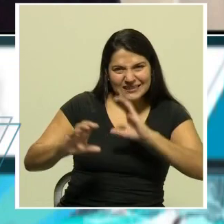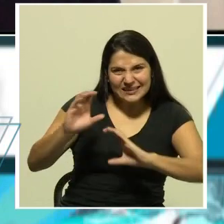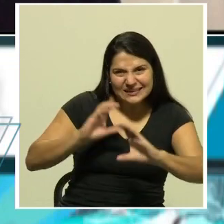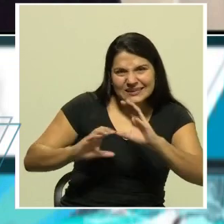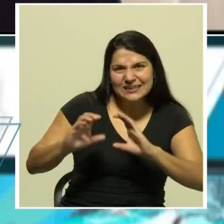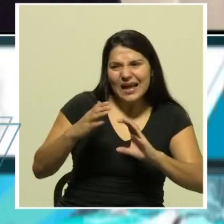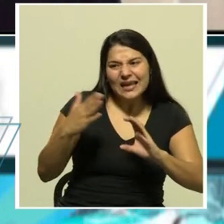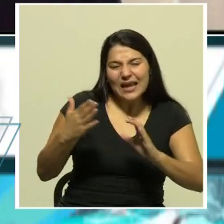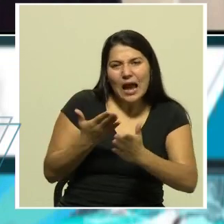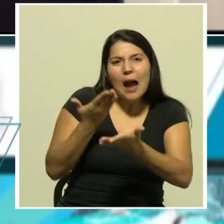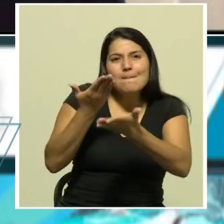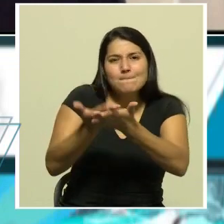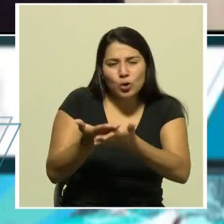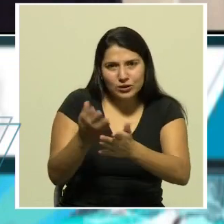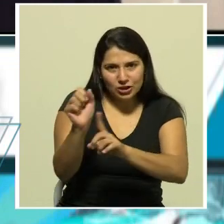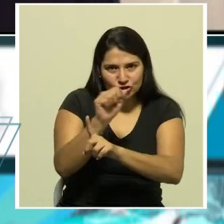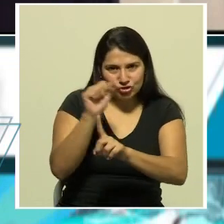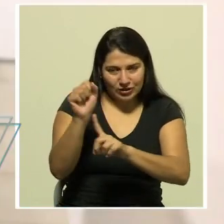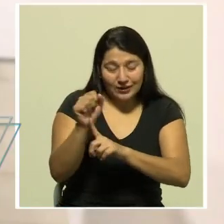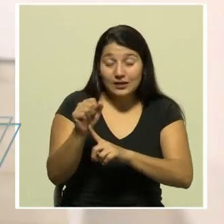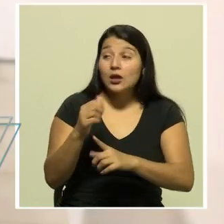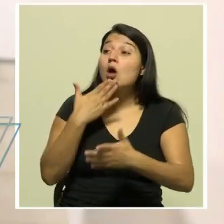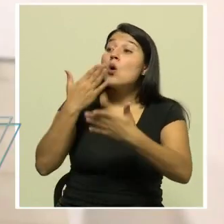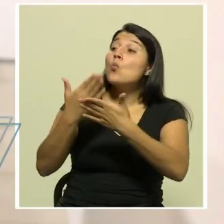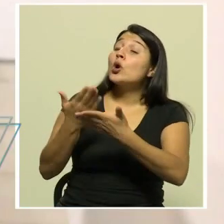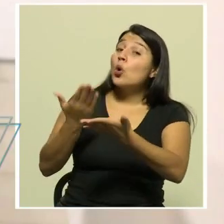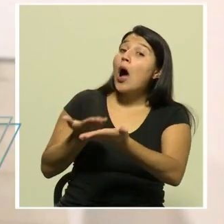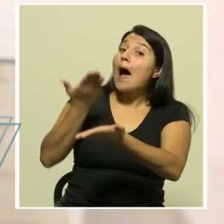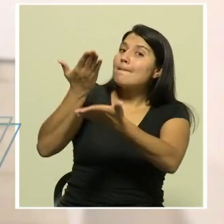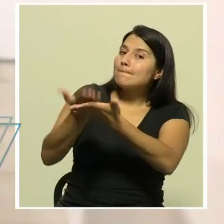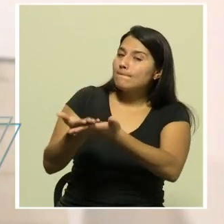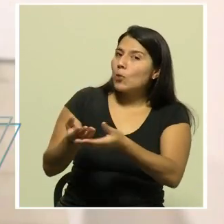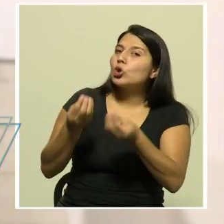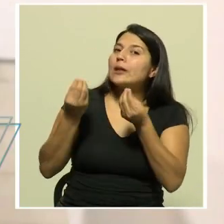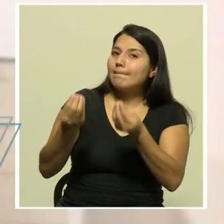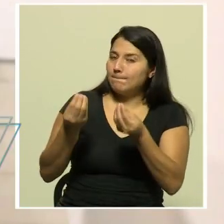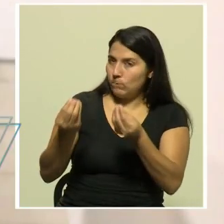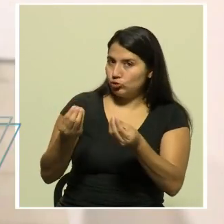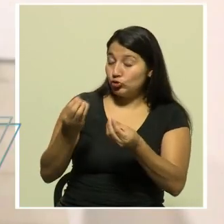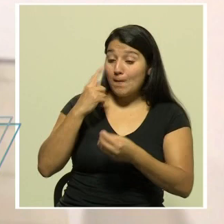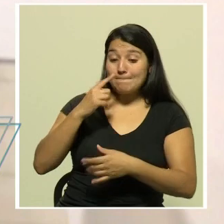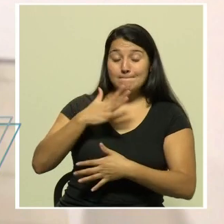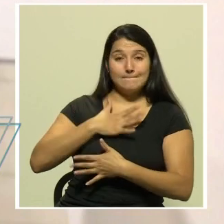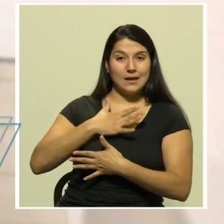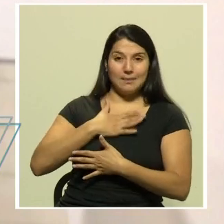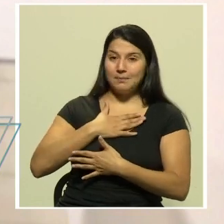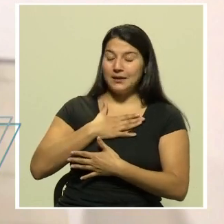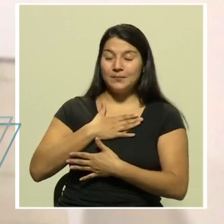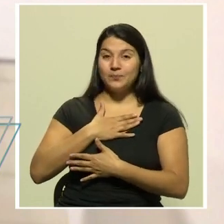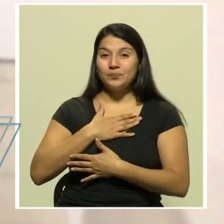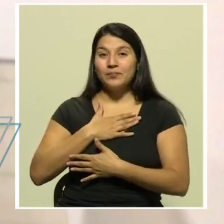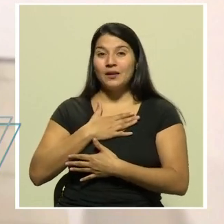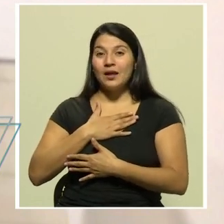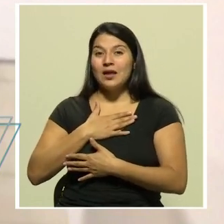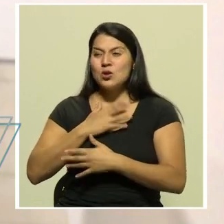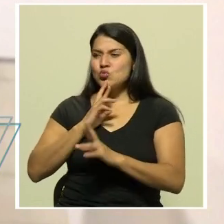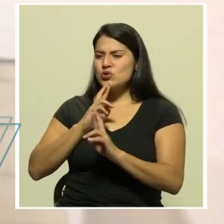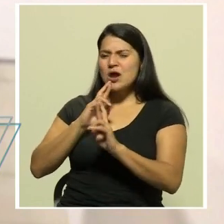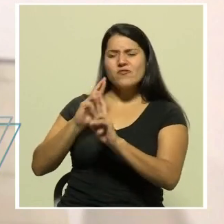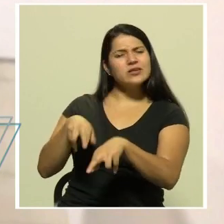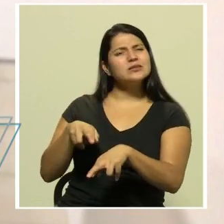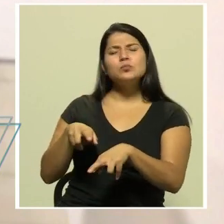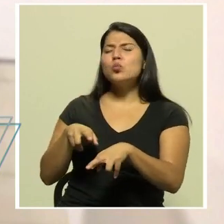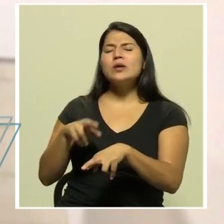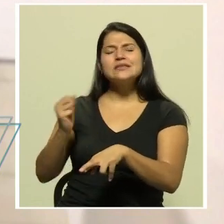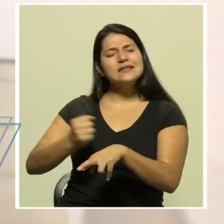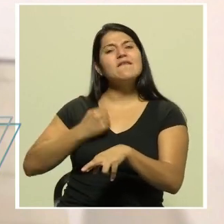sociedad. Bueno, aportan muchísimo, ¿verdad? Para mí es una respuesta que de tan fuerte y tan